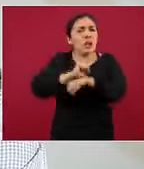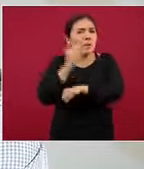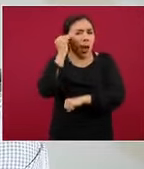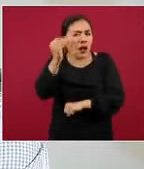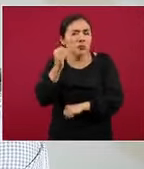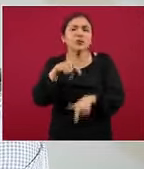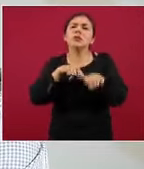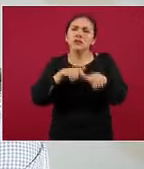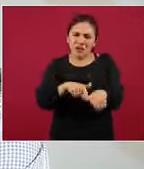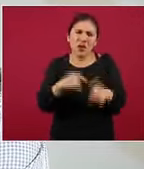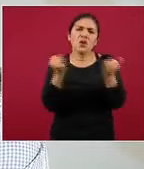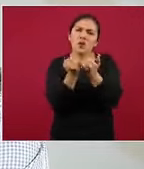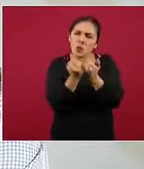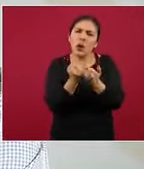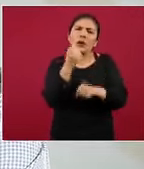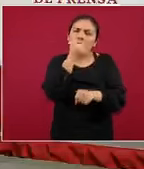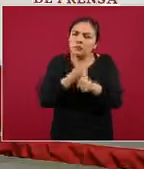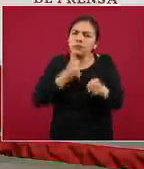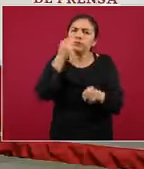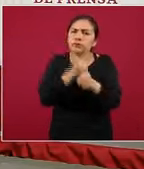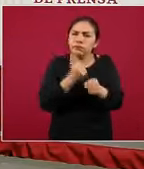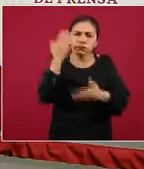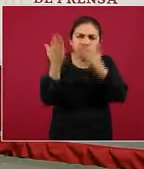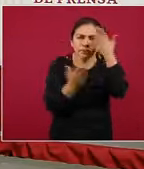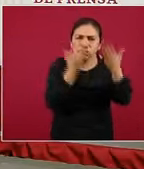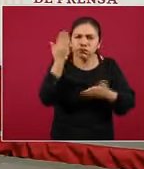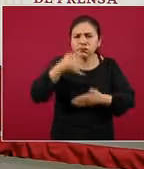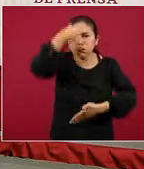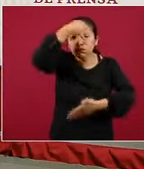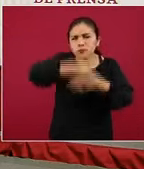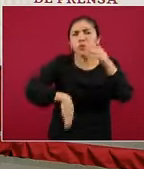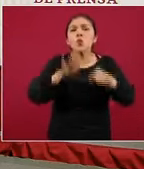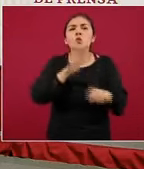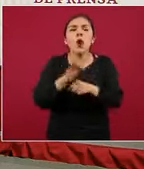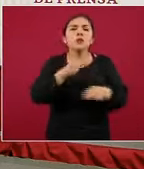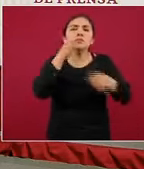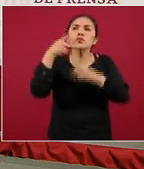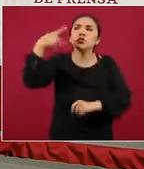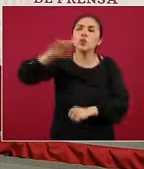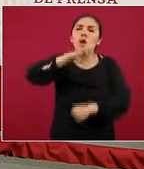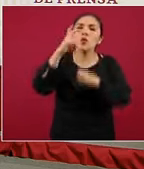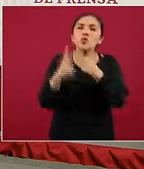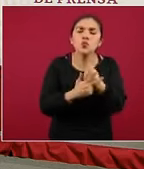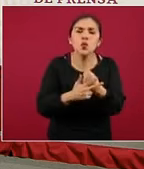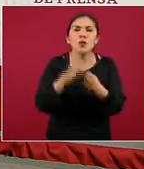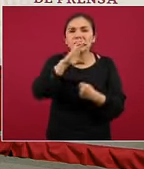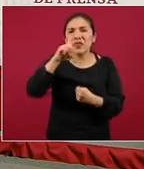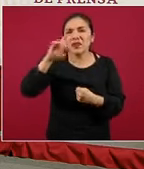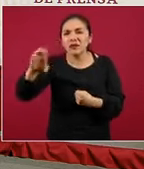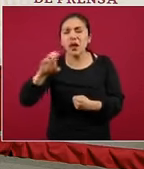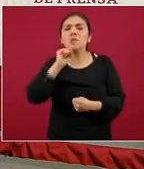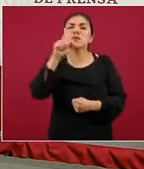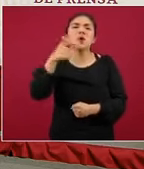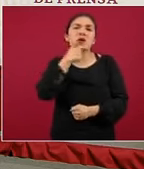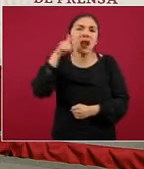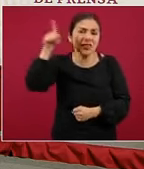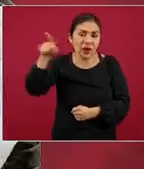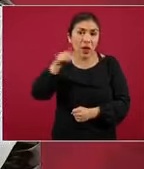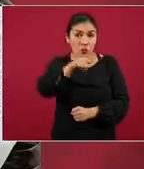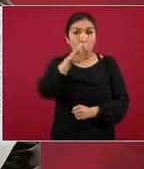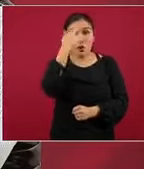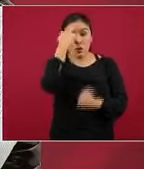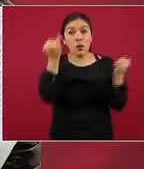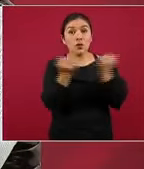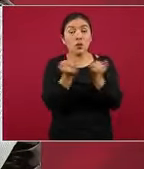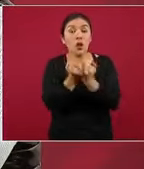va a continuar realizando un seguimiento puntual de lo que publiquen los CDC europeos, el mismo país Inglaterra. Aquí hay que recordar